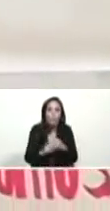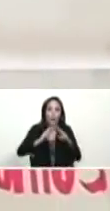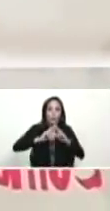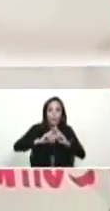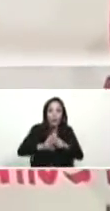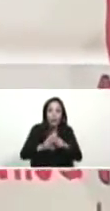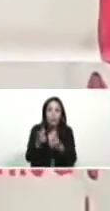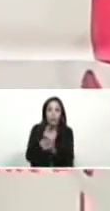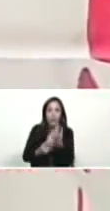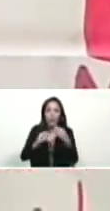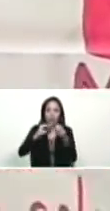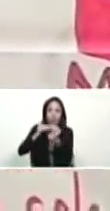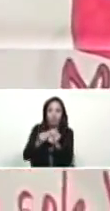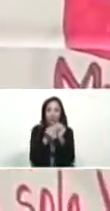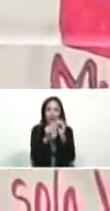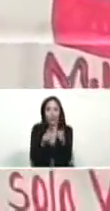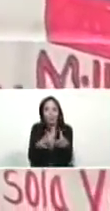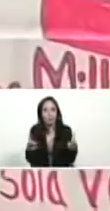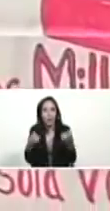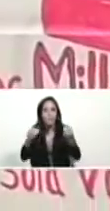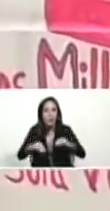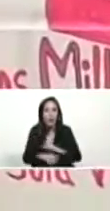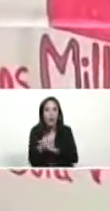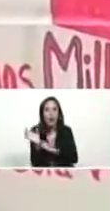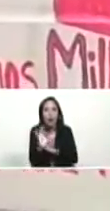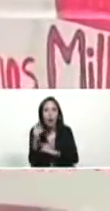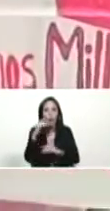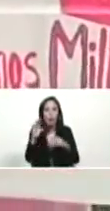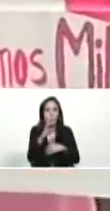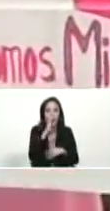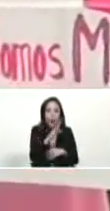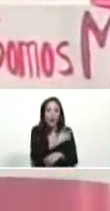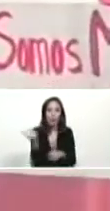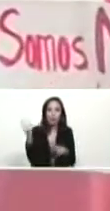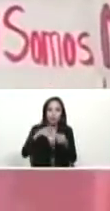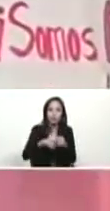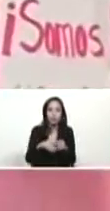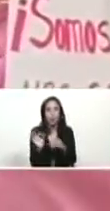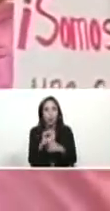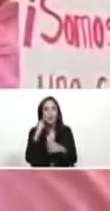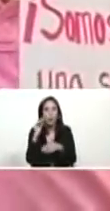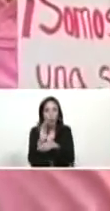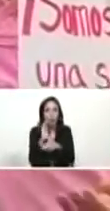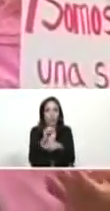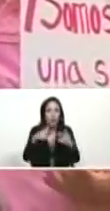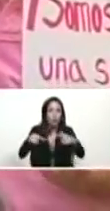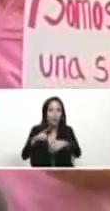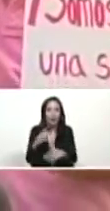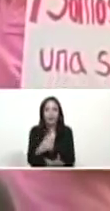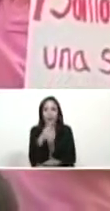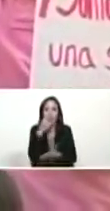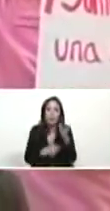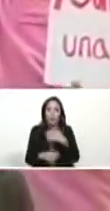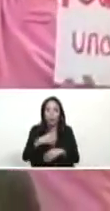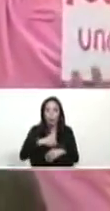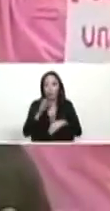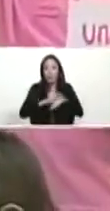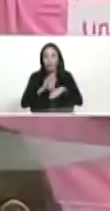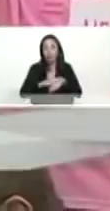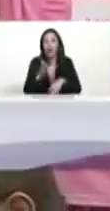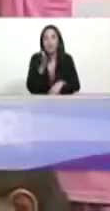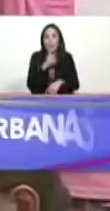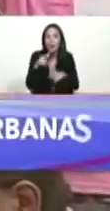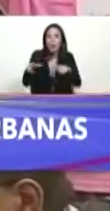remodelar, para ampliar, para entrar en el sistema bancario, para cuidar su espacio y que no vengan a invadírselo, que no vengan